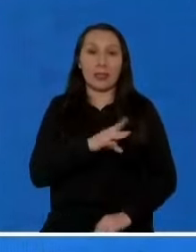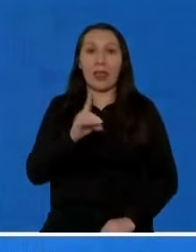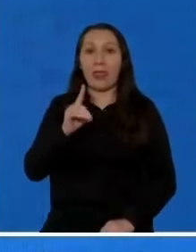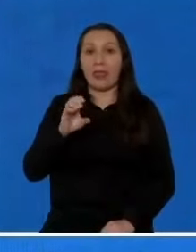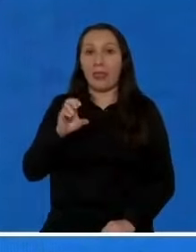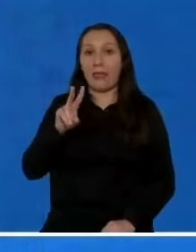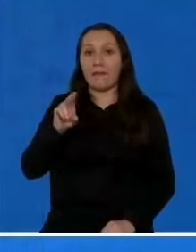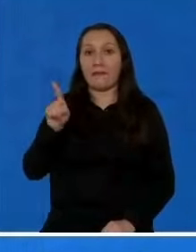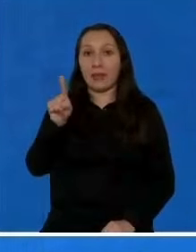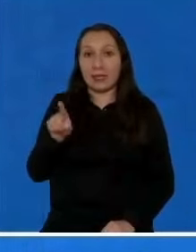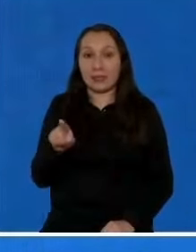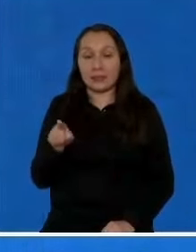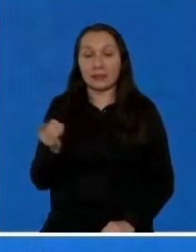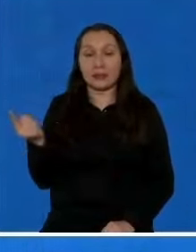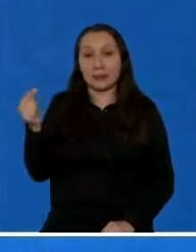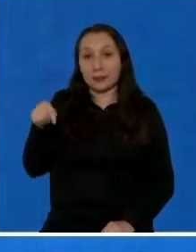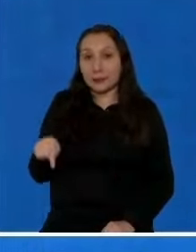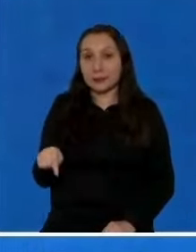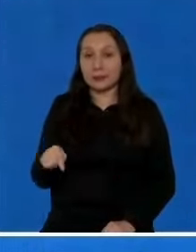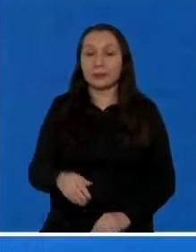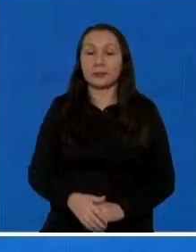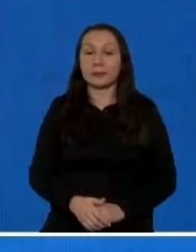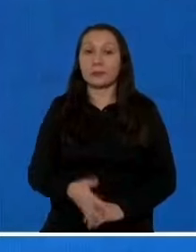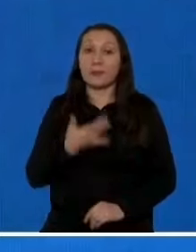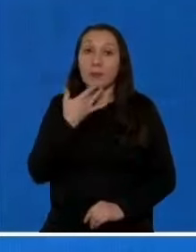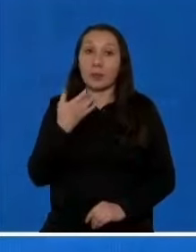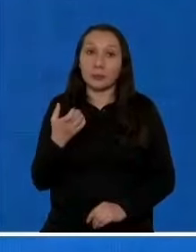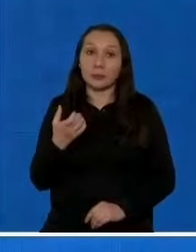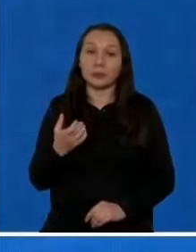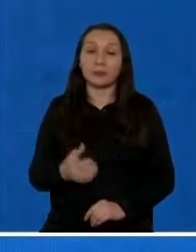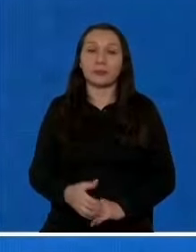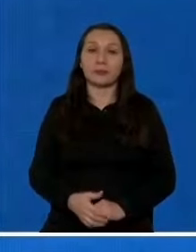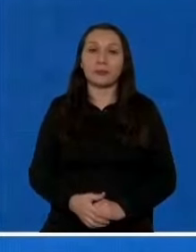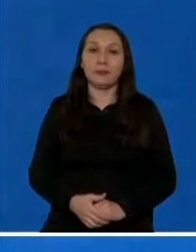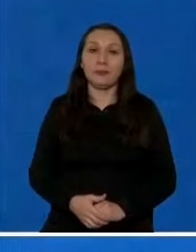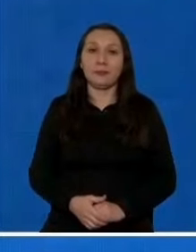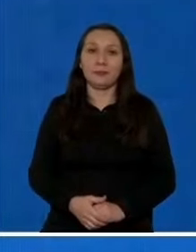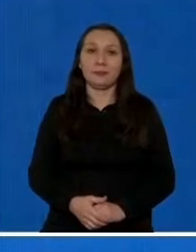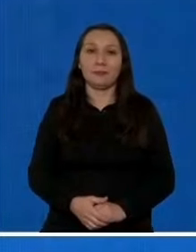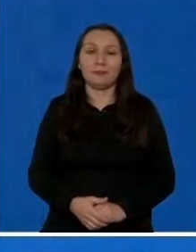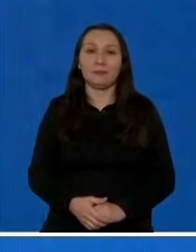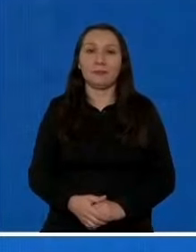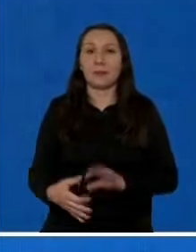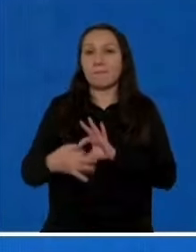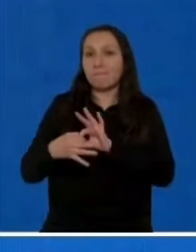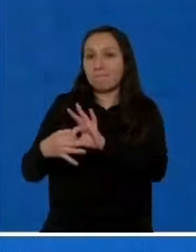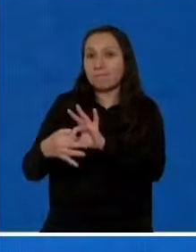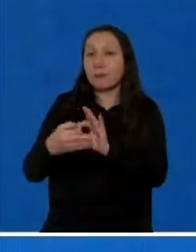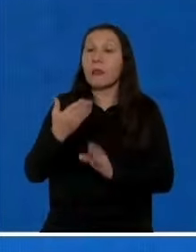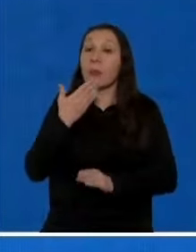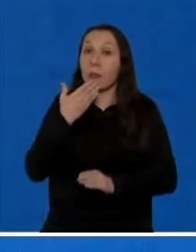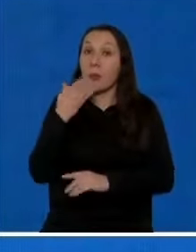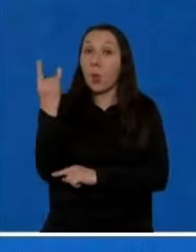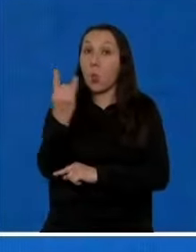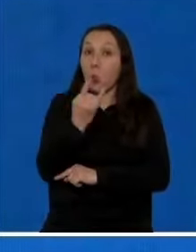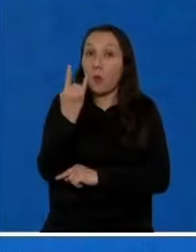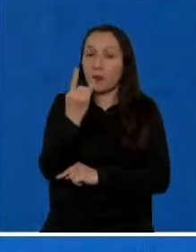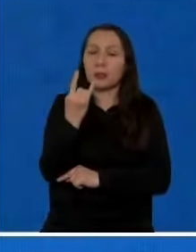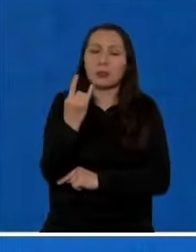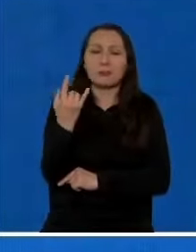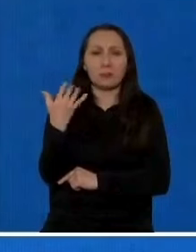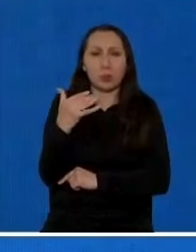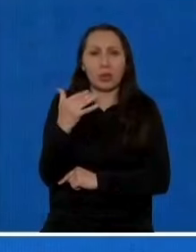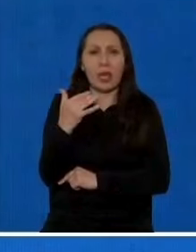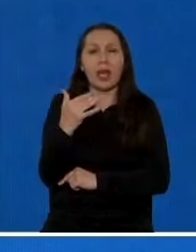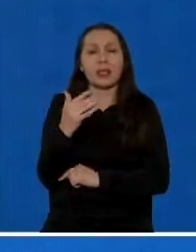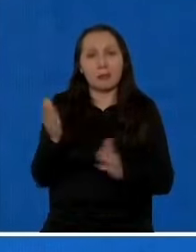Debes, porque desde el vínculo también con nuestras universidades es fundamental